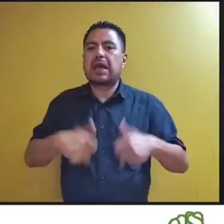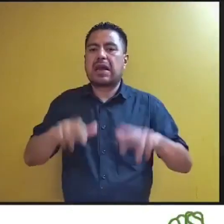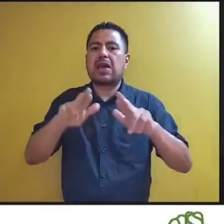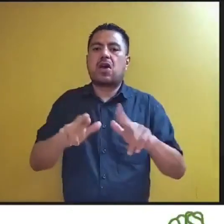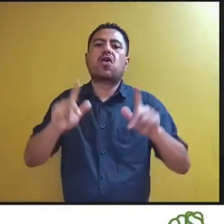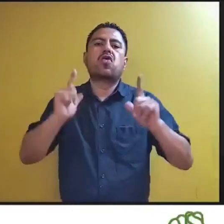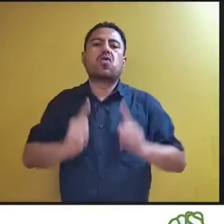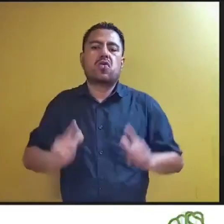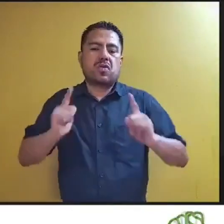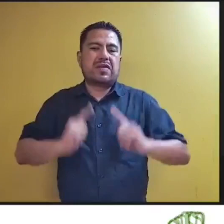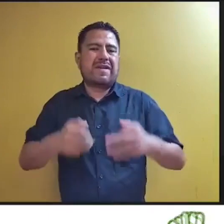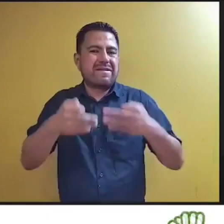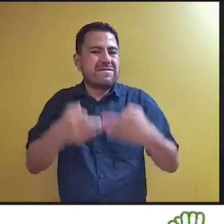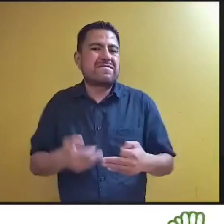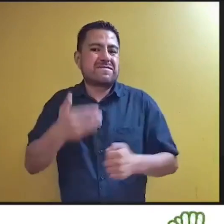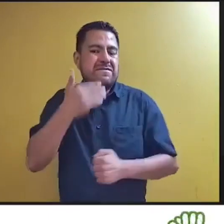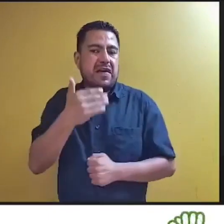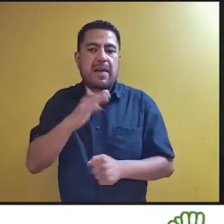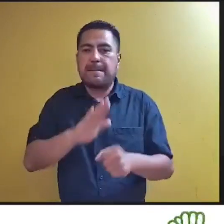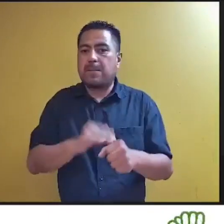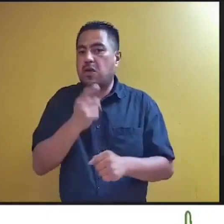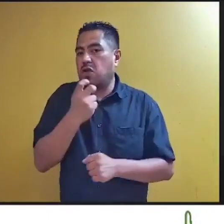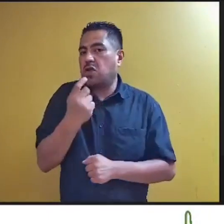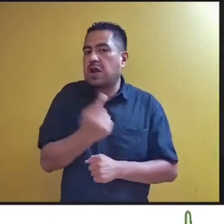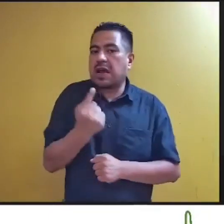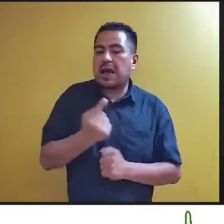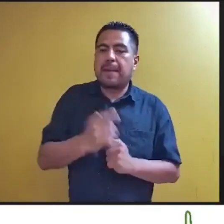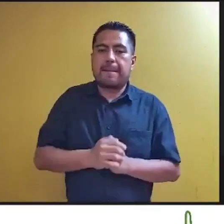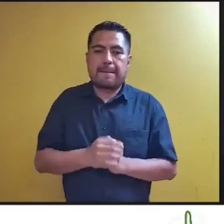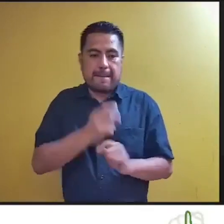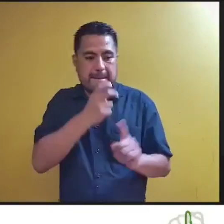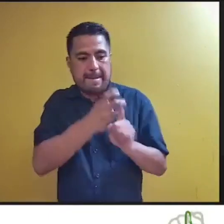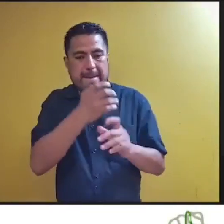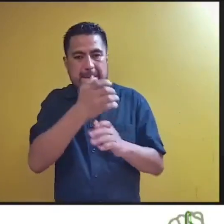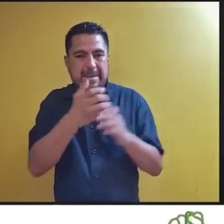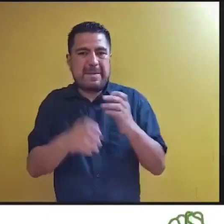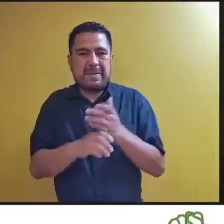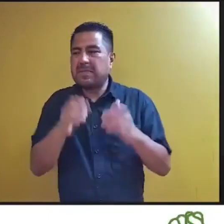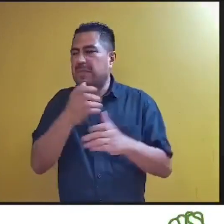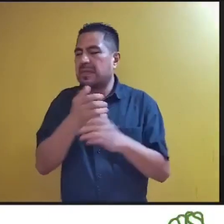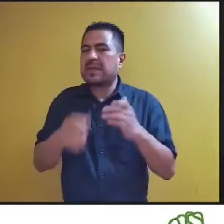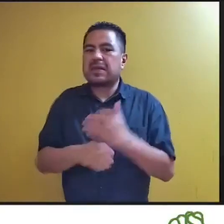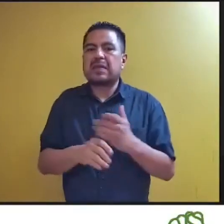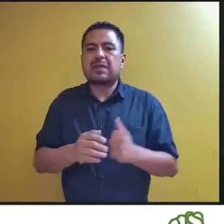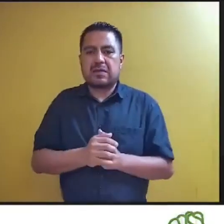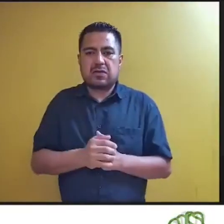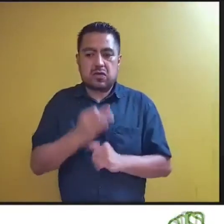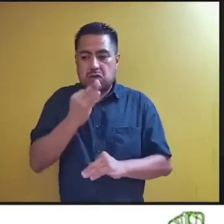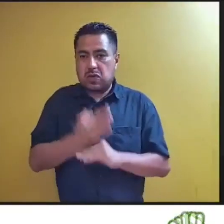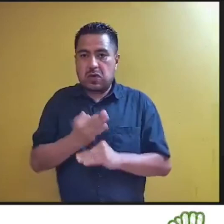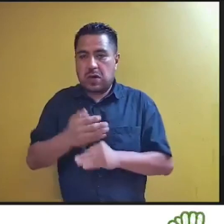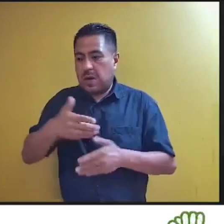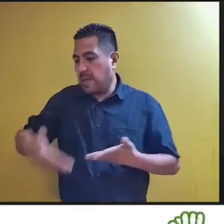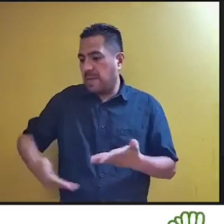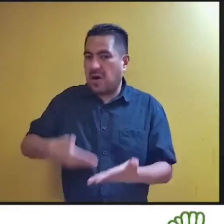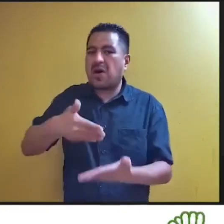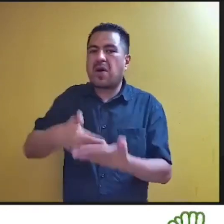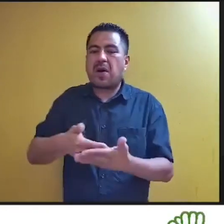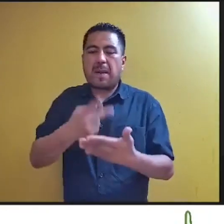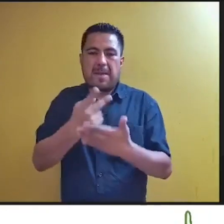judicial efectiva, porque en estas condiciones en que se nos plantea